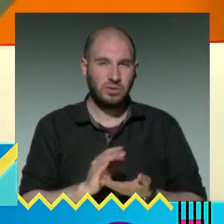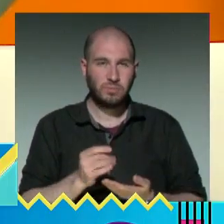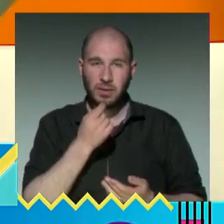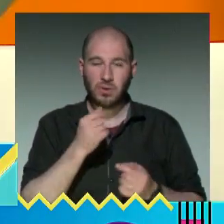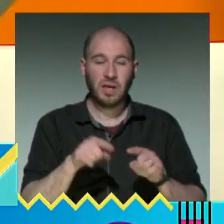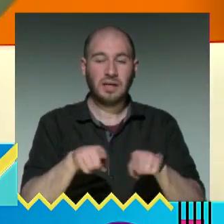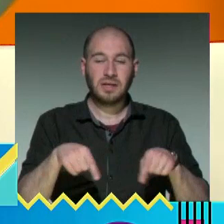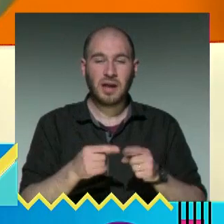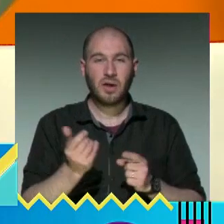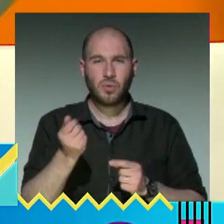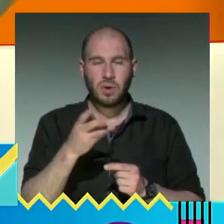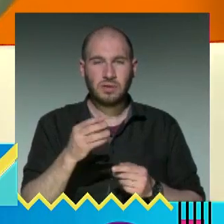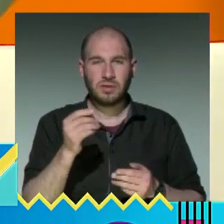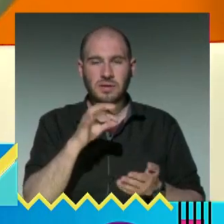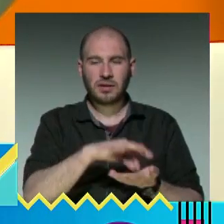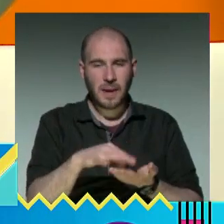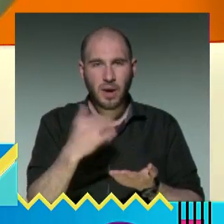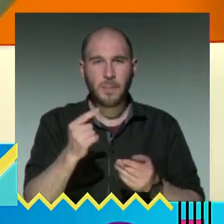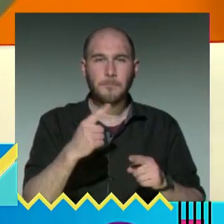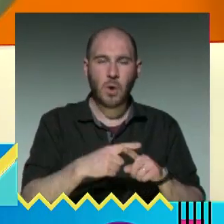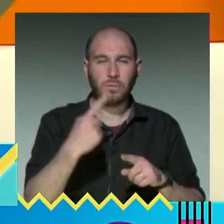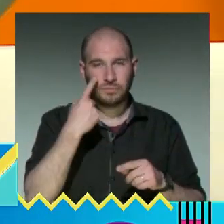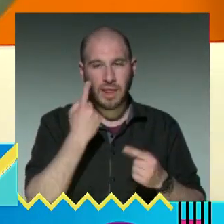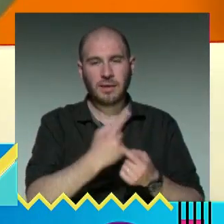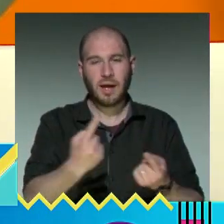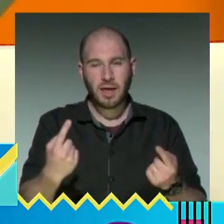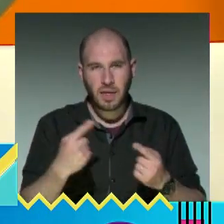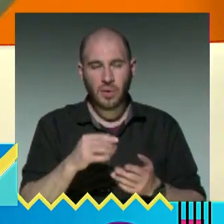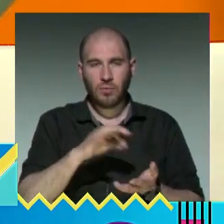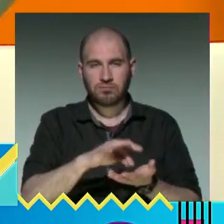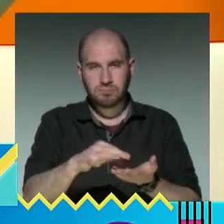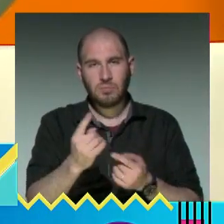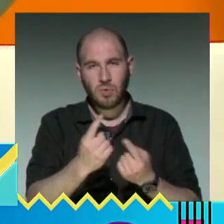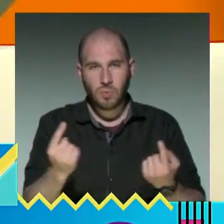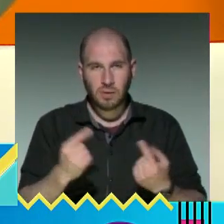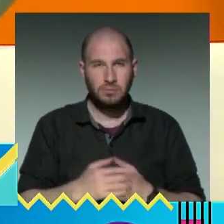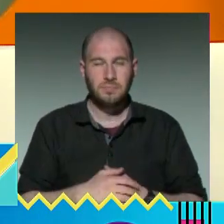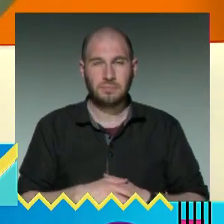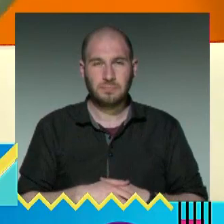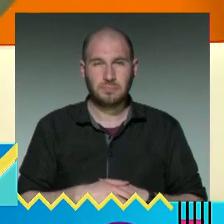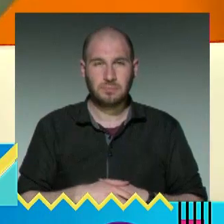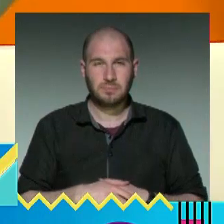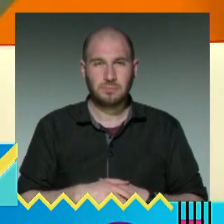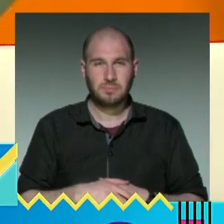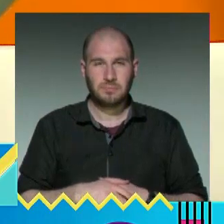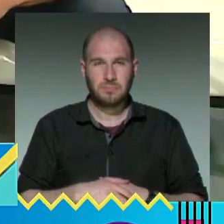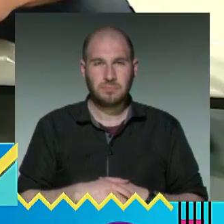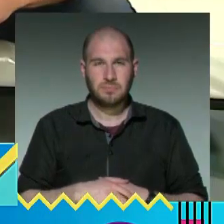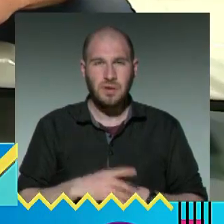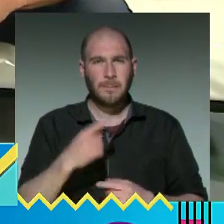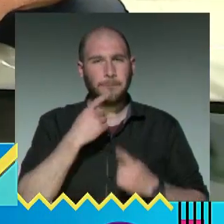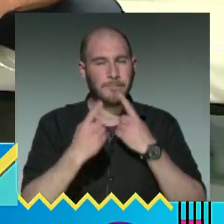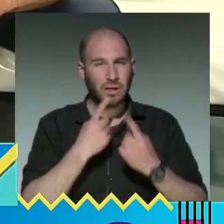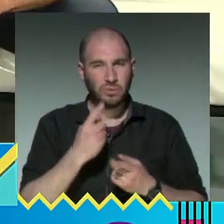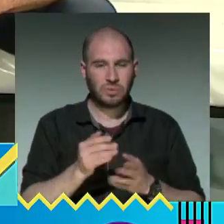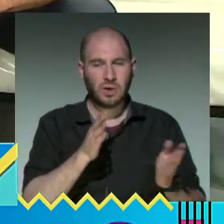cuántas hectáreas tenemos cultivadas por municipio en cada uno de los cultivos, que eso se daba en algunas... O sea, los censos o